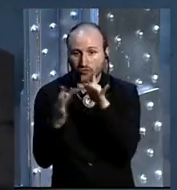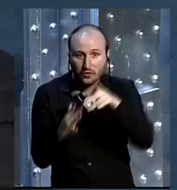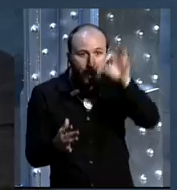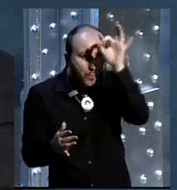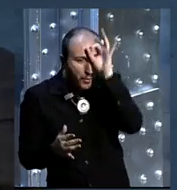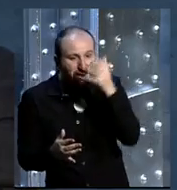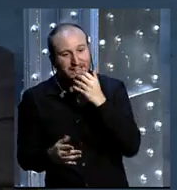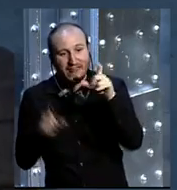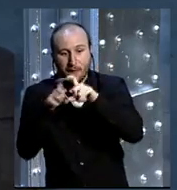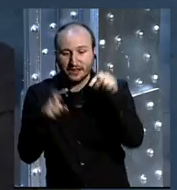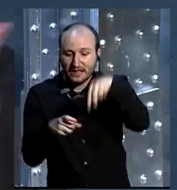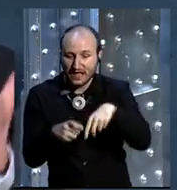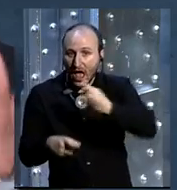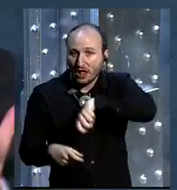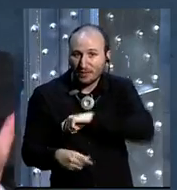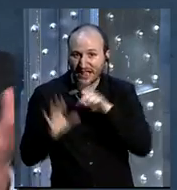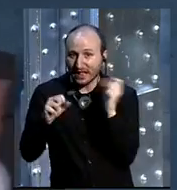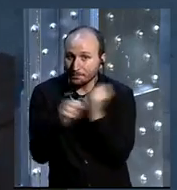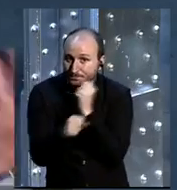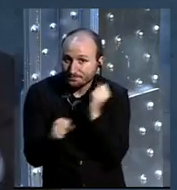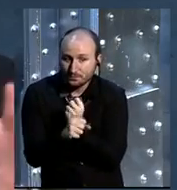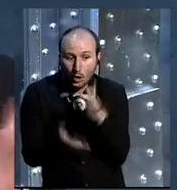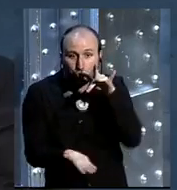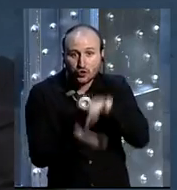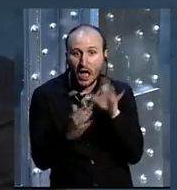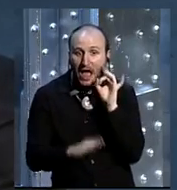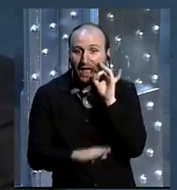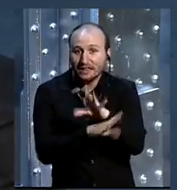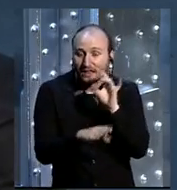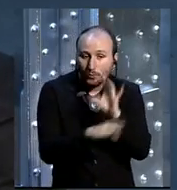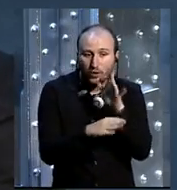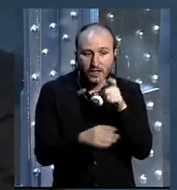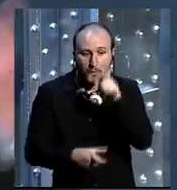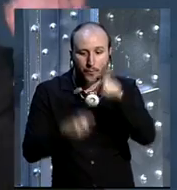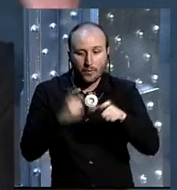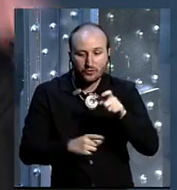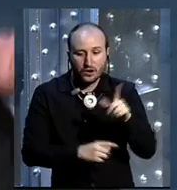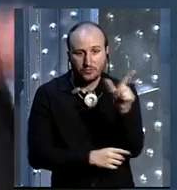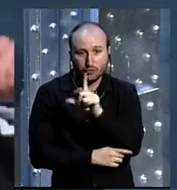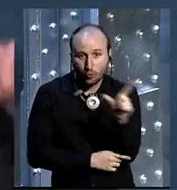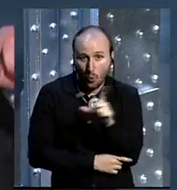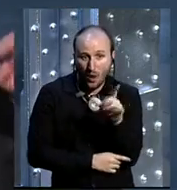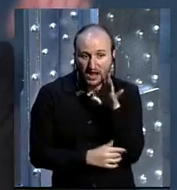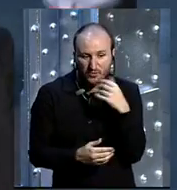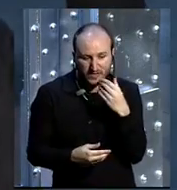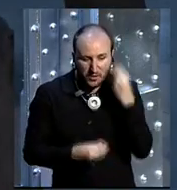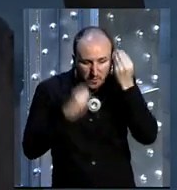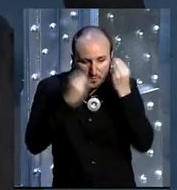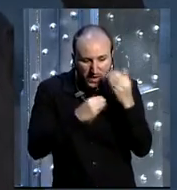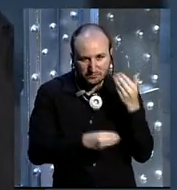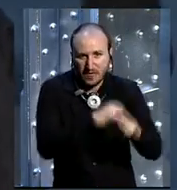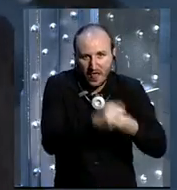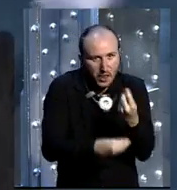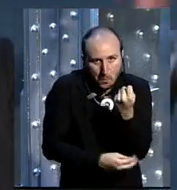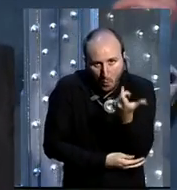6 empleados aquí en España y reciben una carta de las autoridades lituanas en lituano, seguramente no habrá mucha interacción. Pero si la